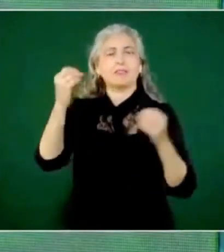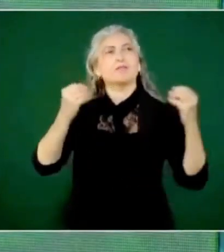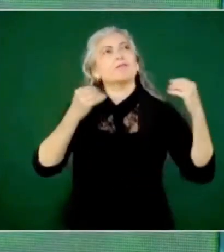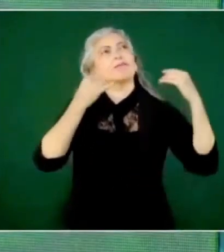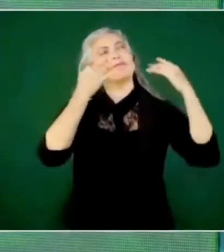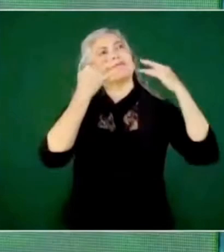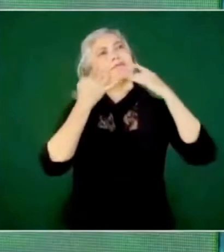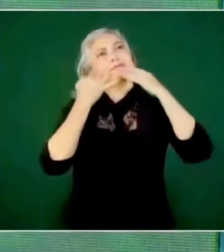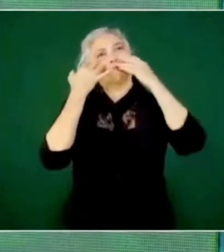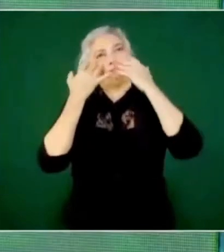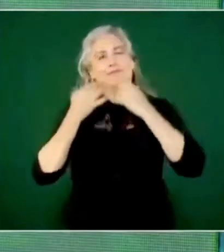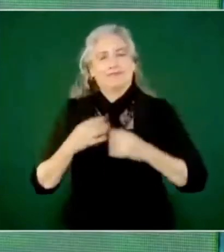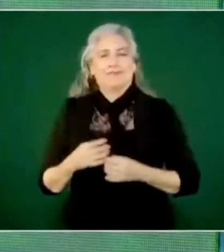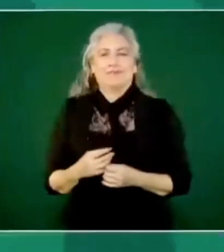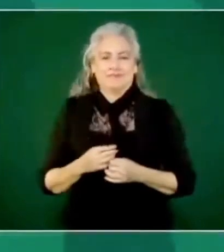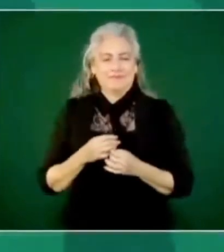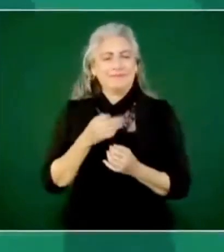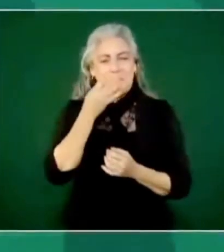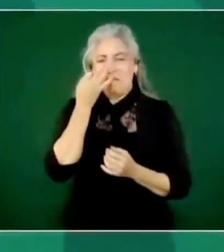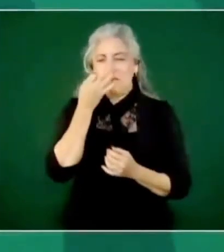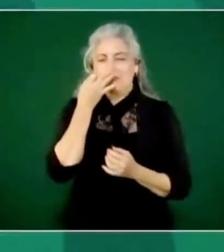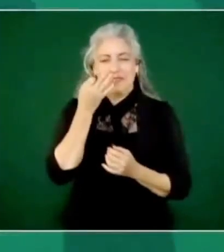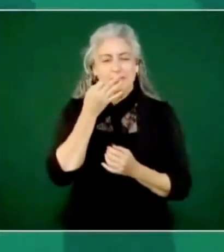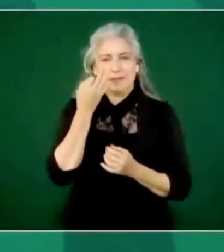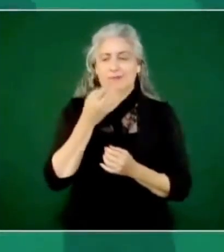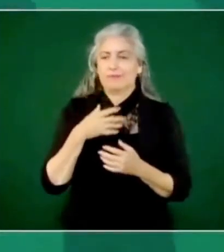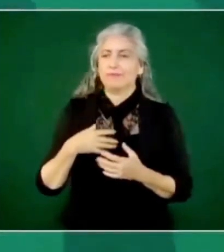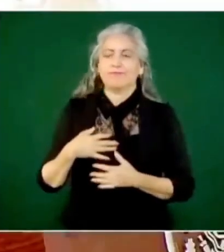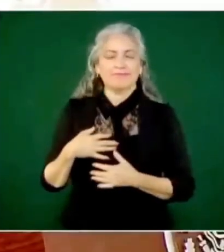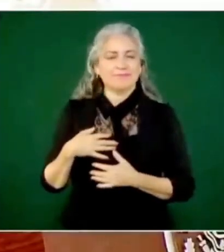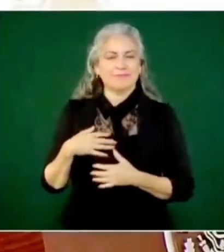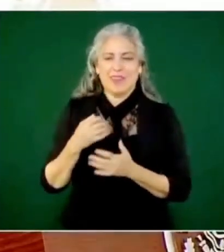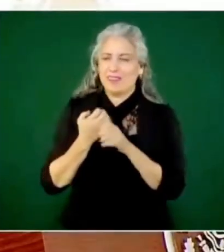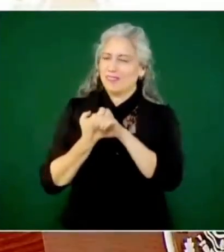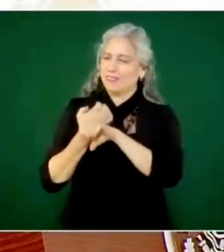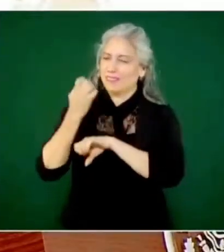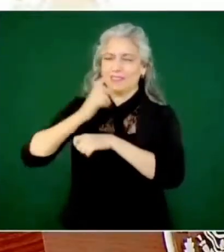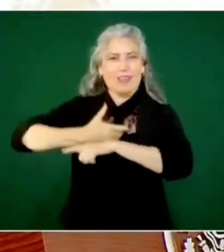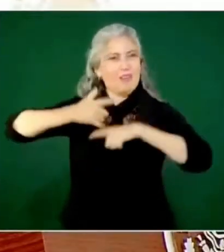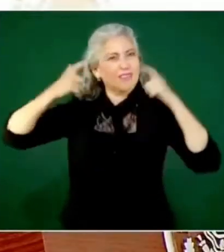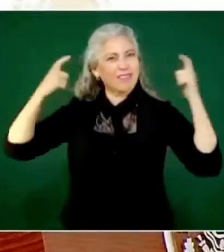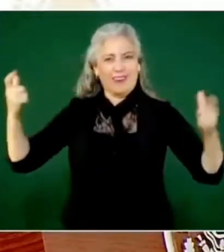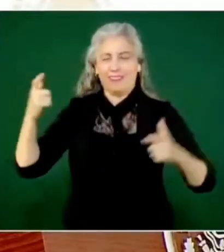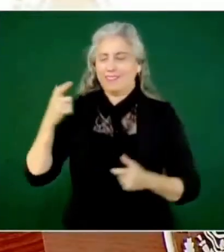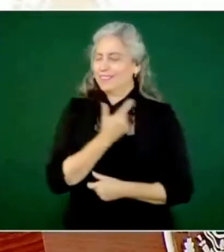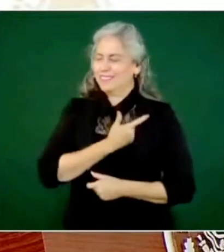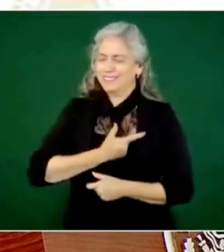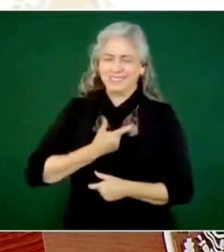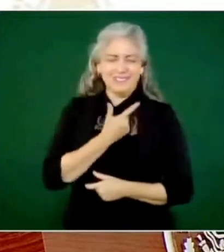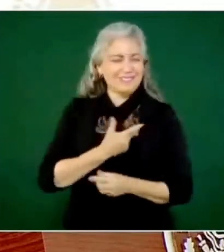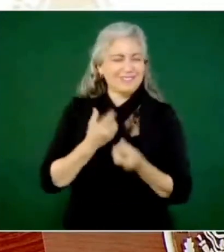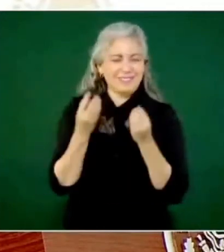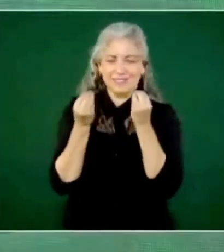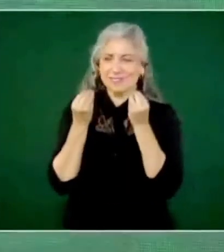Es un gran estado, por eso me da mucho gusto que hayan